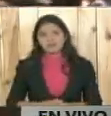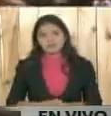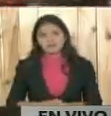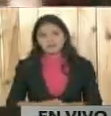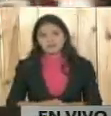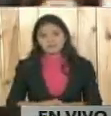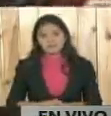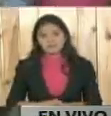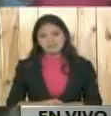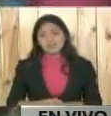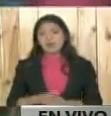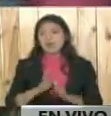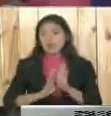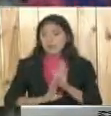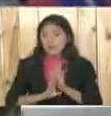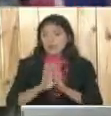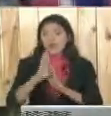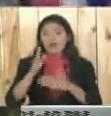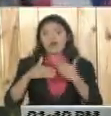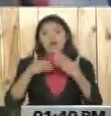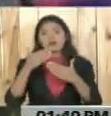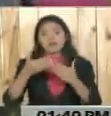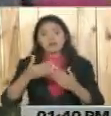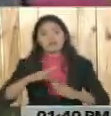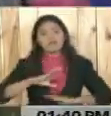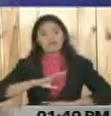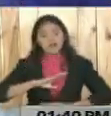con progreso, con bienestar,